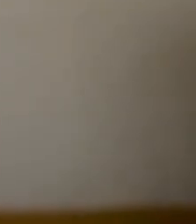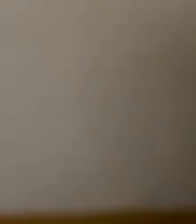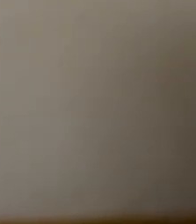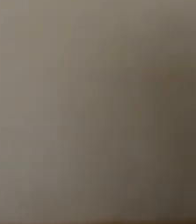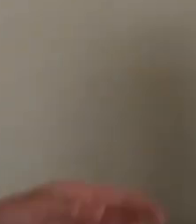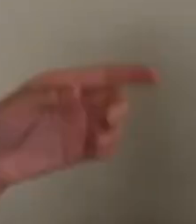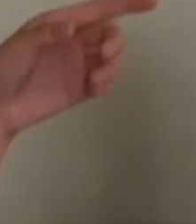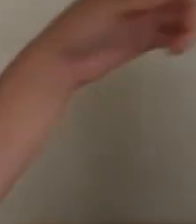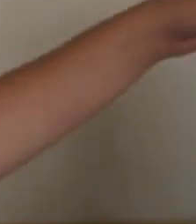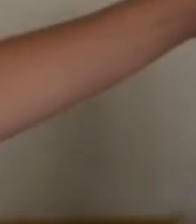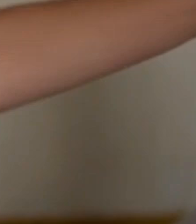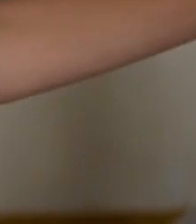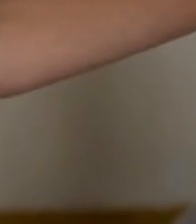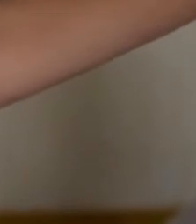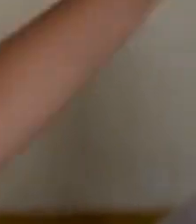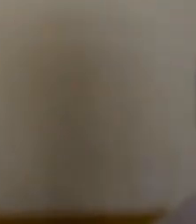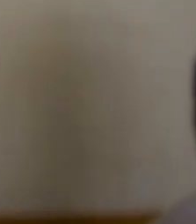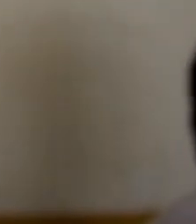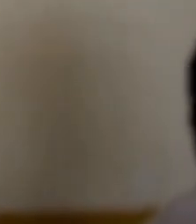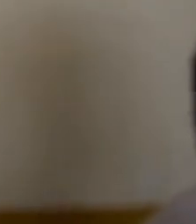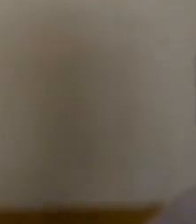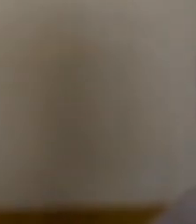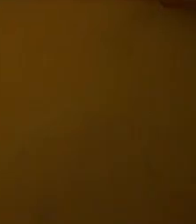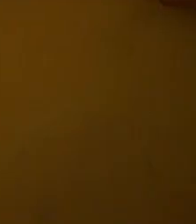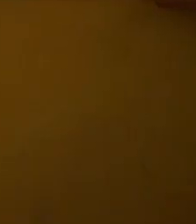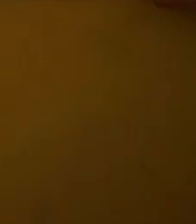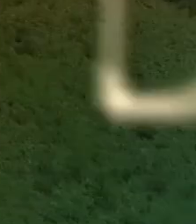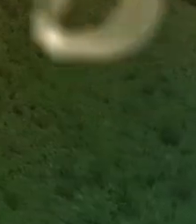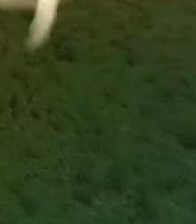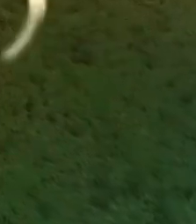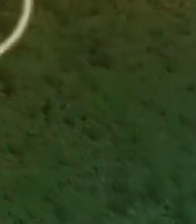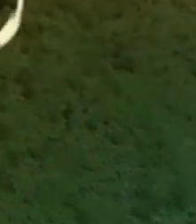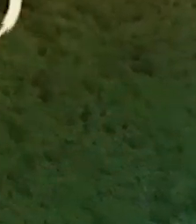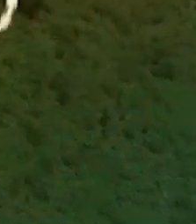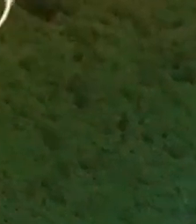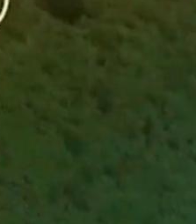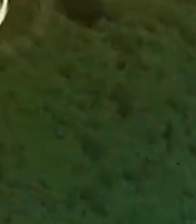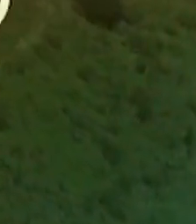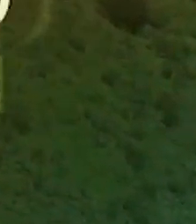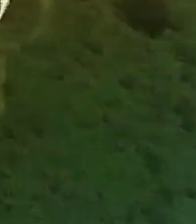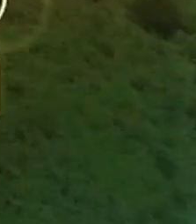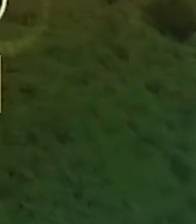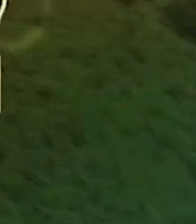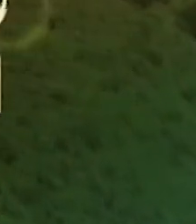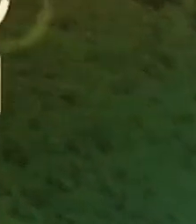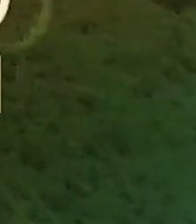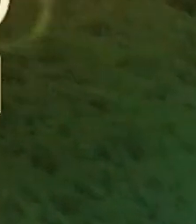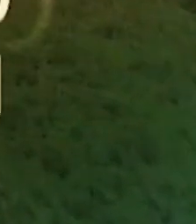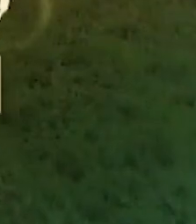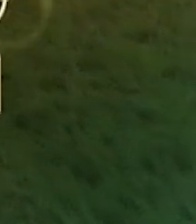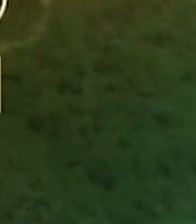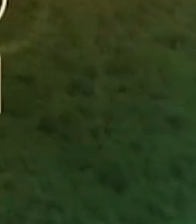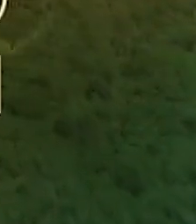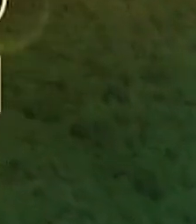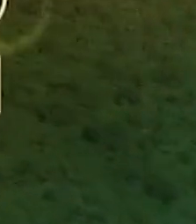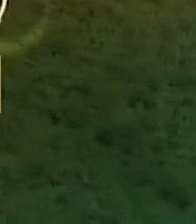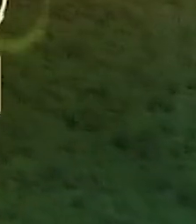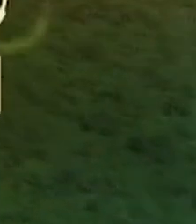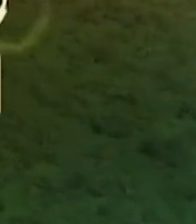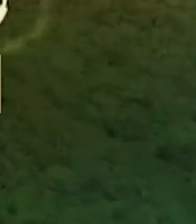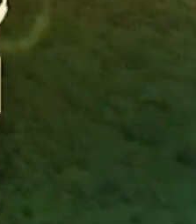el video, hacemos la actividad interactiva. Fórmulas de cambio, los lunes a las 11 de la